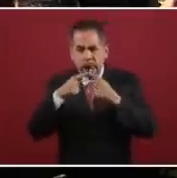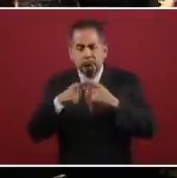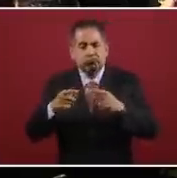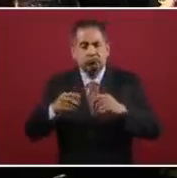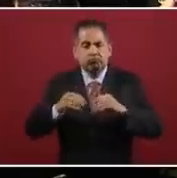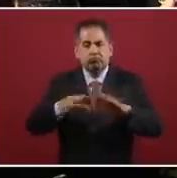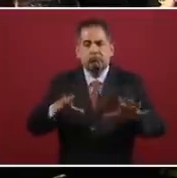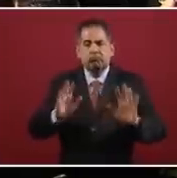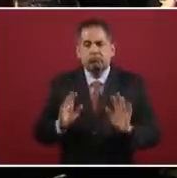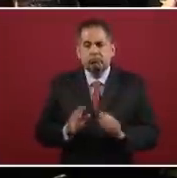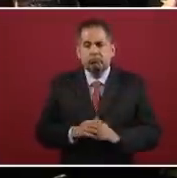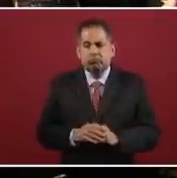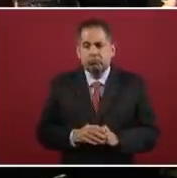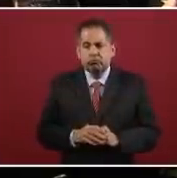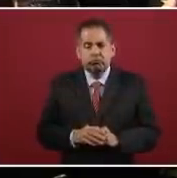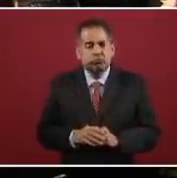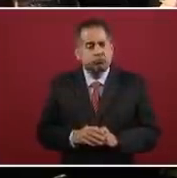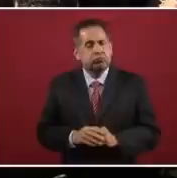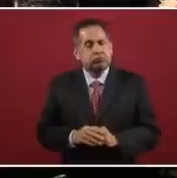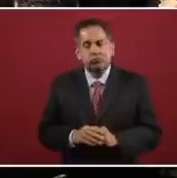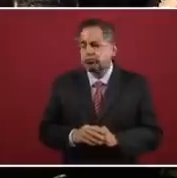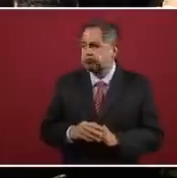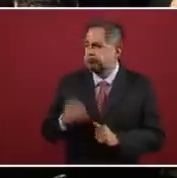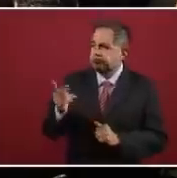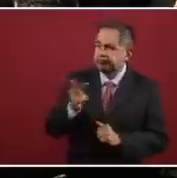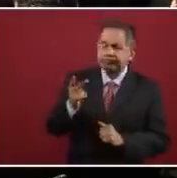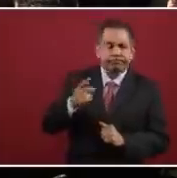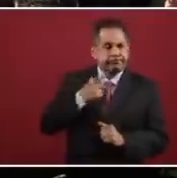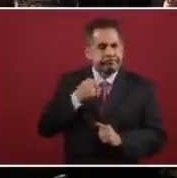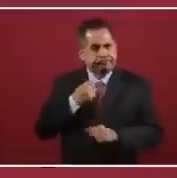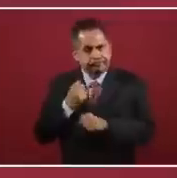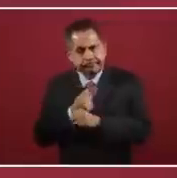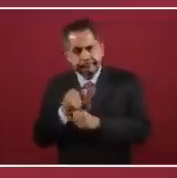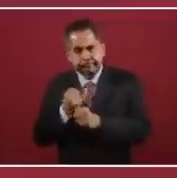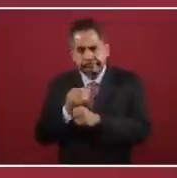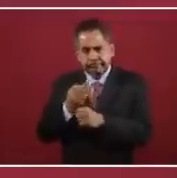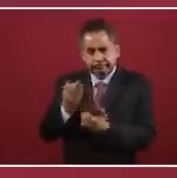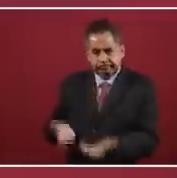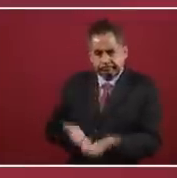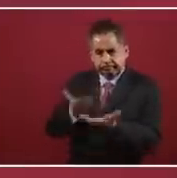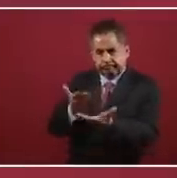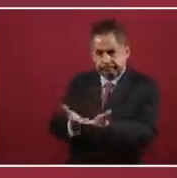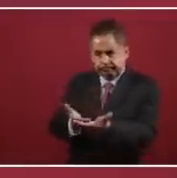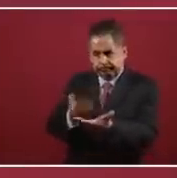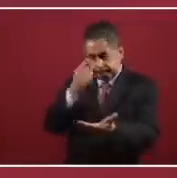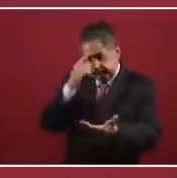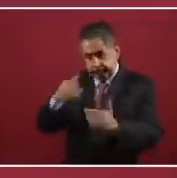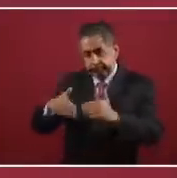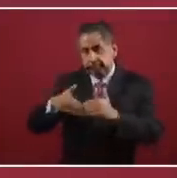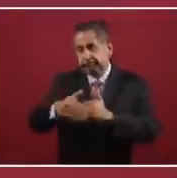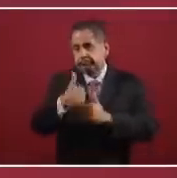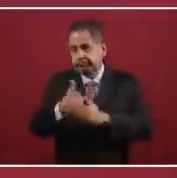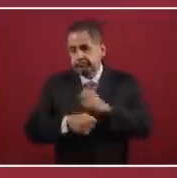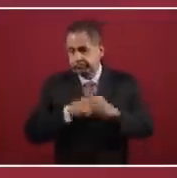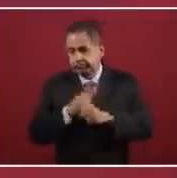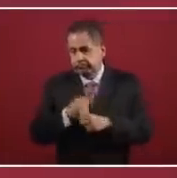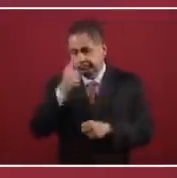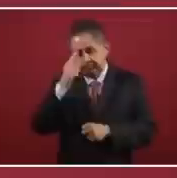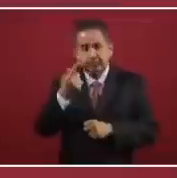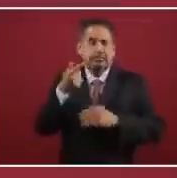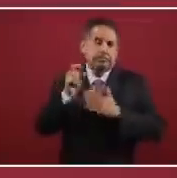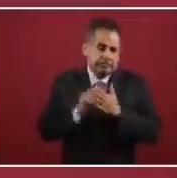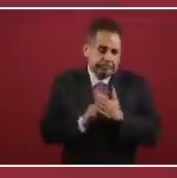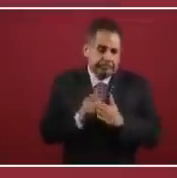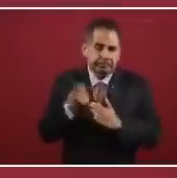y lo que estamos tratando es en realidad presentar una propuesta para todo el sexenio, para que no tengamos cada 6 meses que